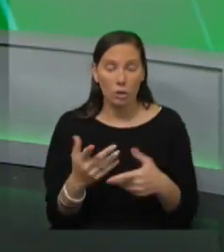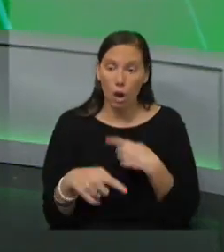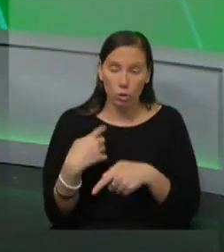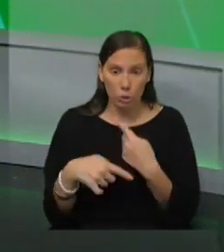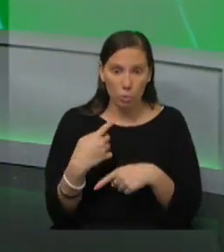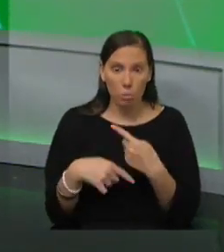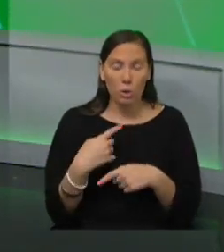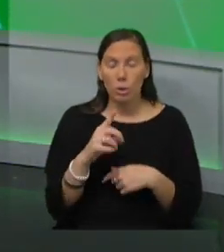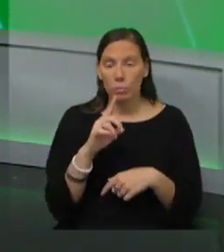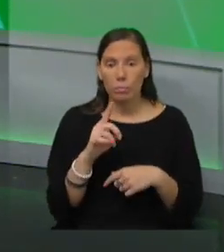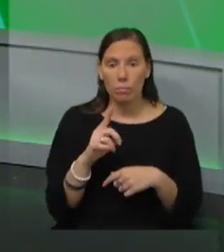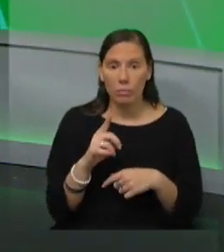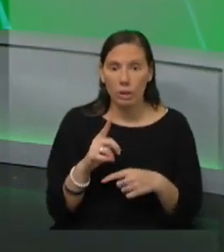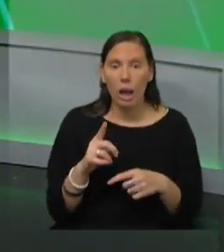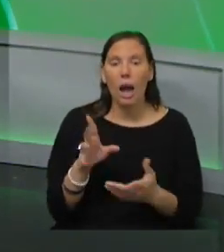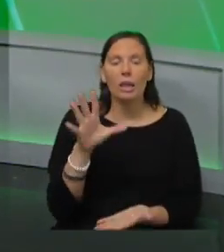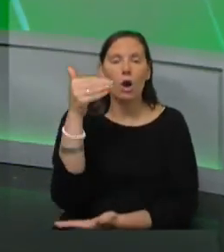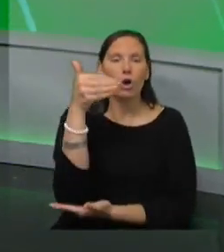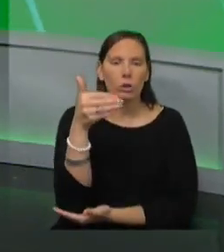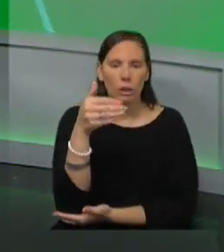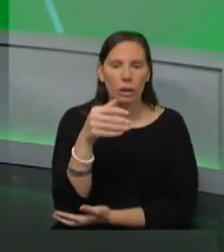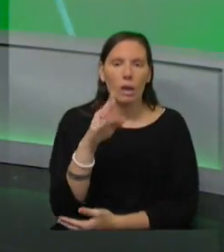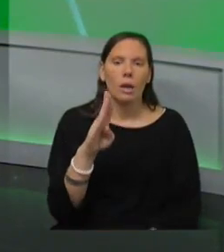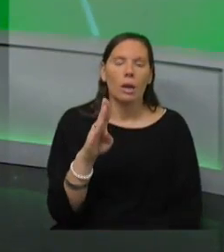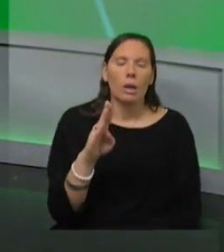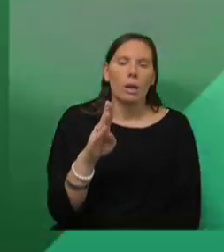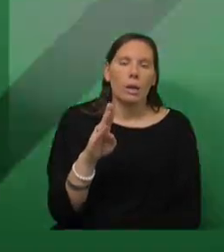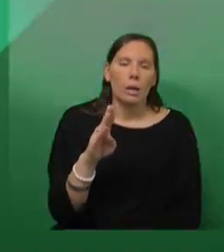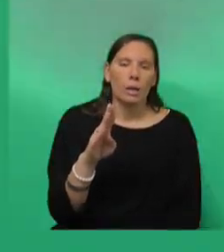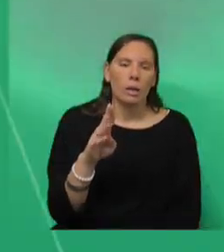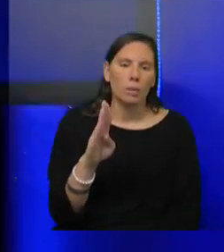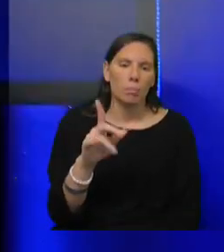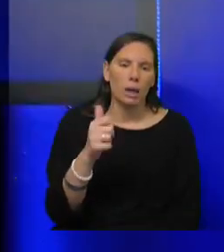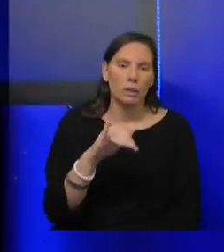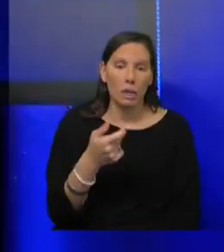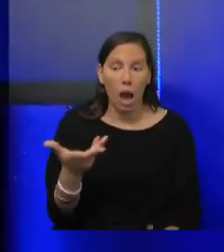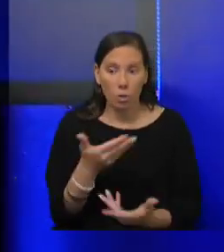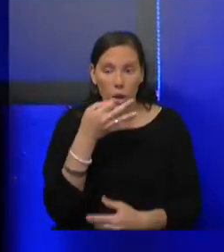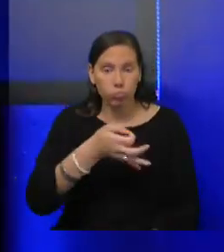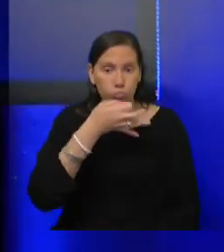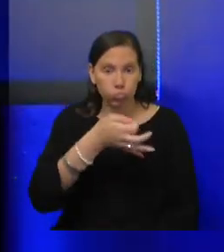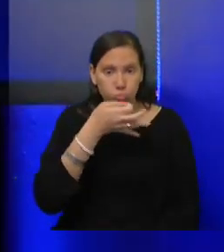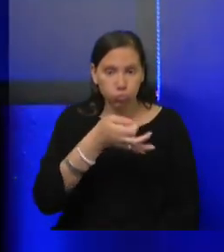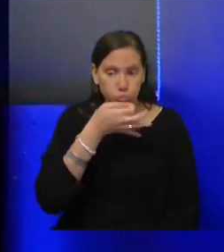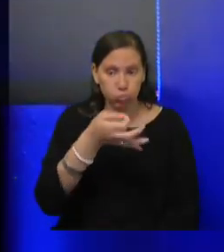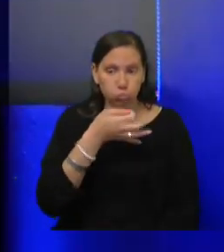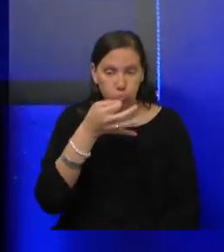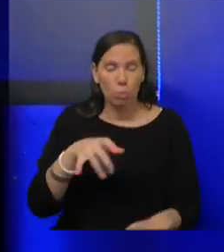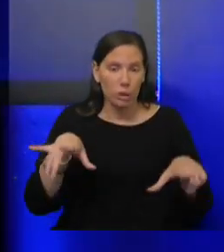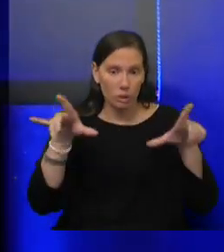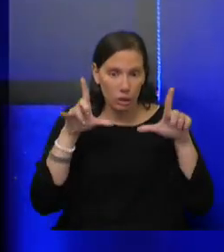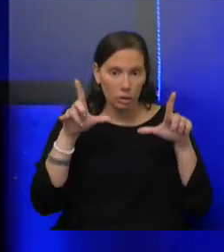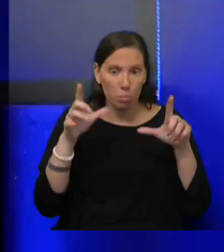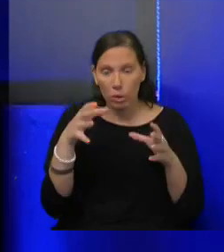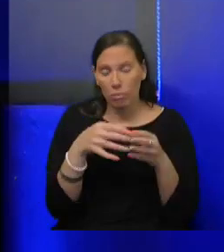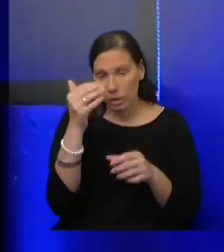y vamos rápidamente al Victoria plaza donde se está desarrollando está hablando en estos momentos el candidato presidencial por el